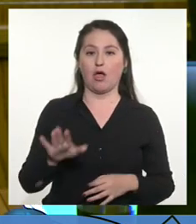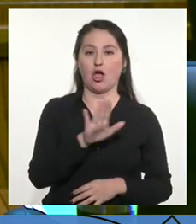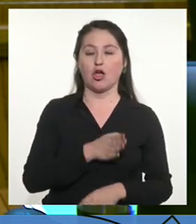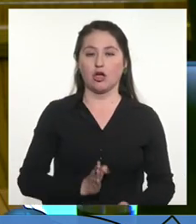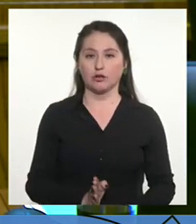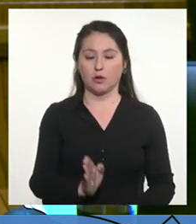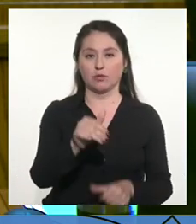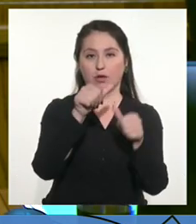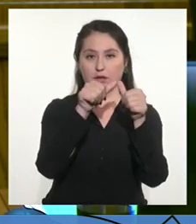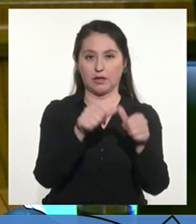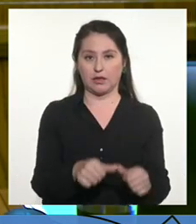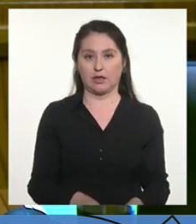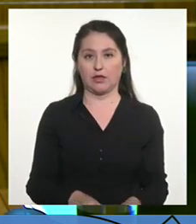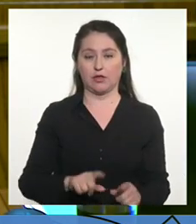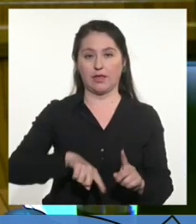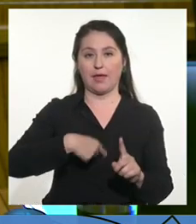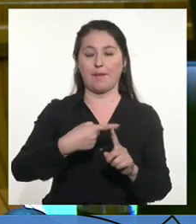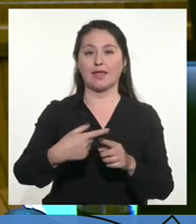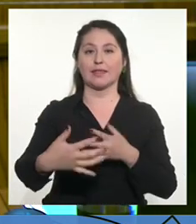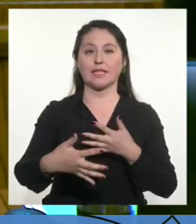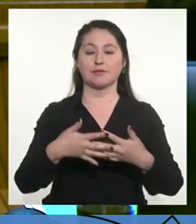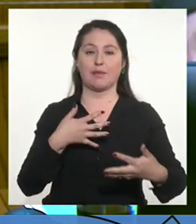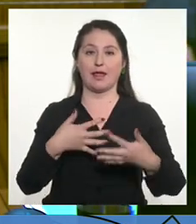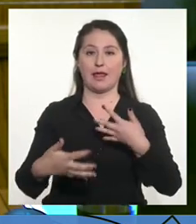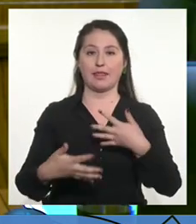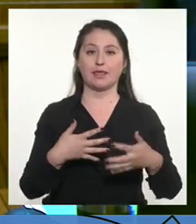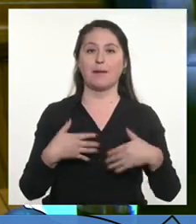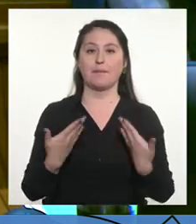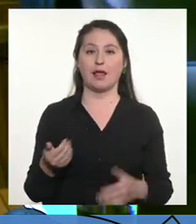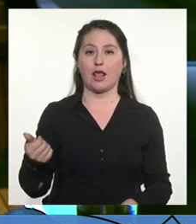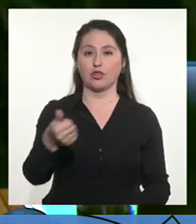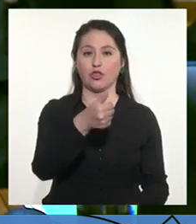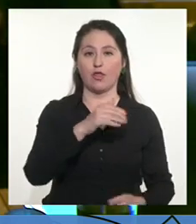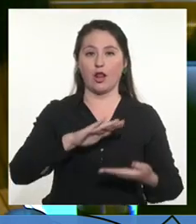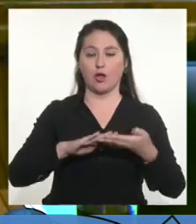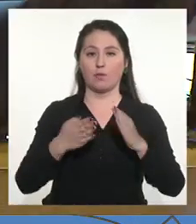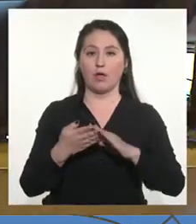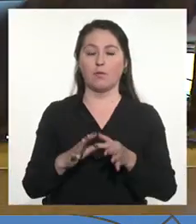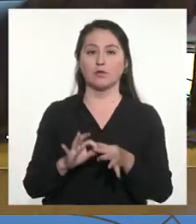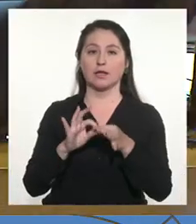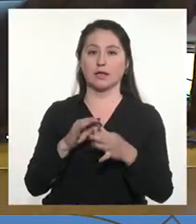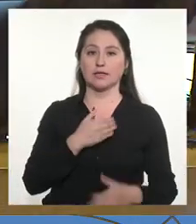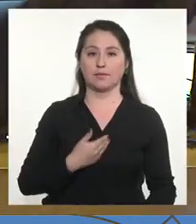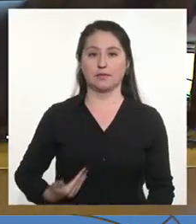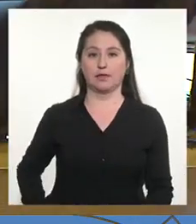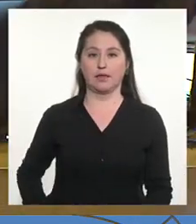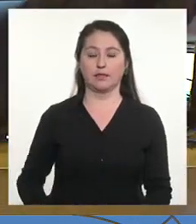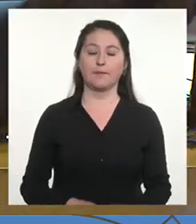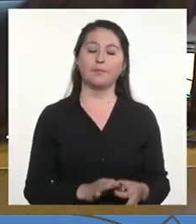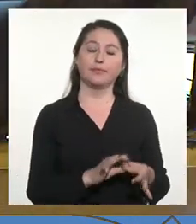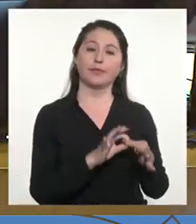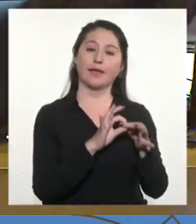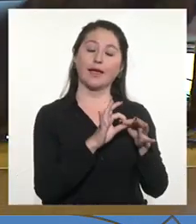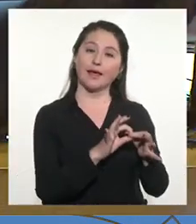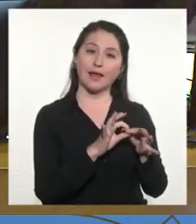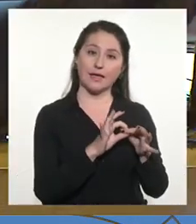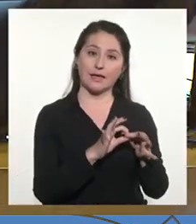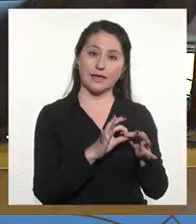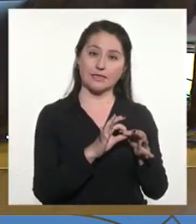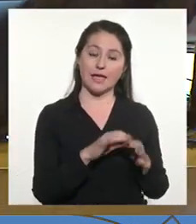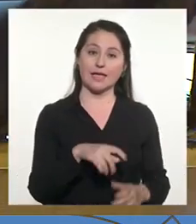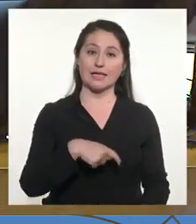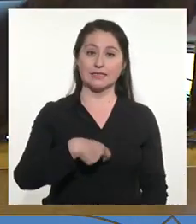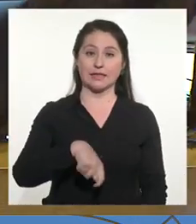y obviamente transparente para toda la comunidad muchas gracias presidente muchas gracias el